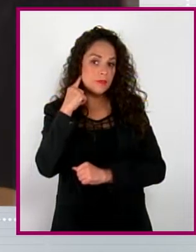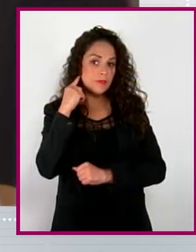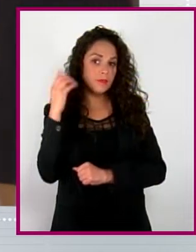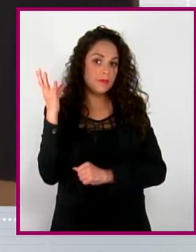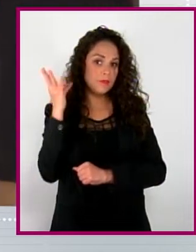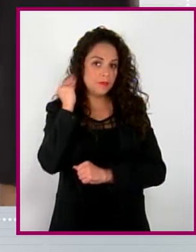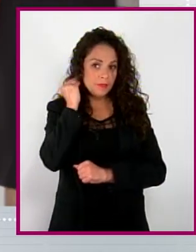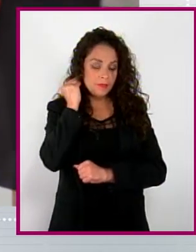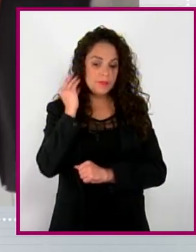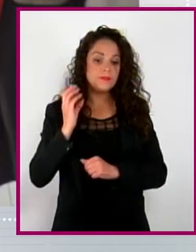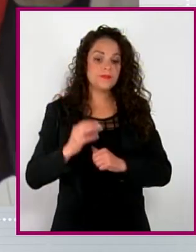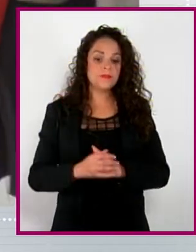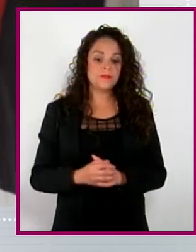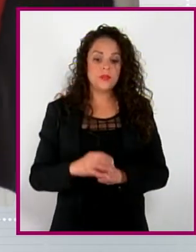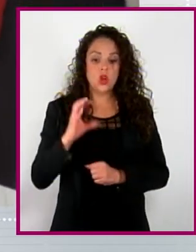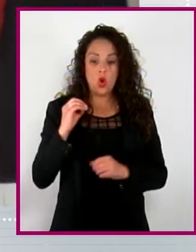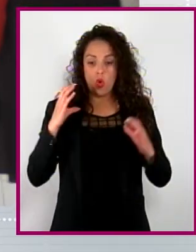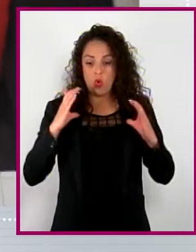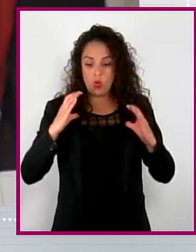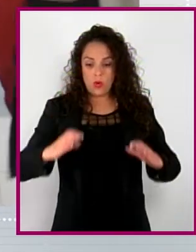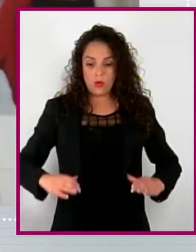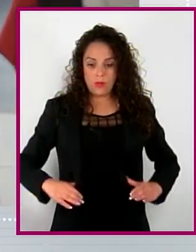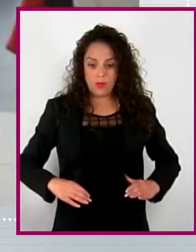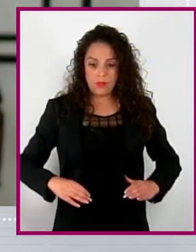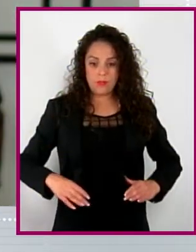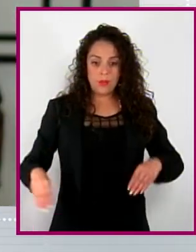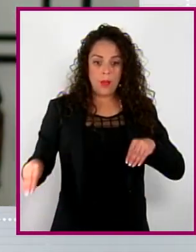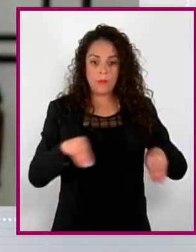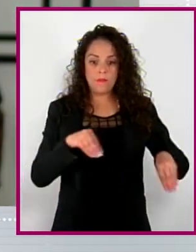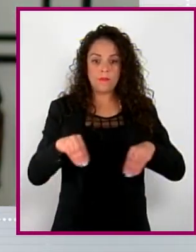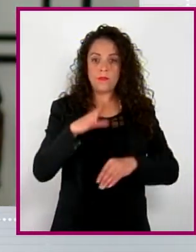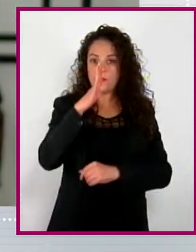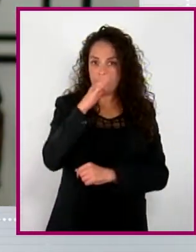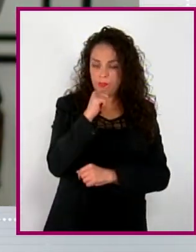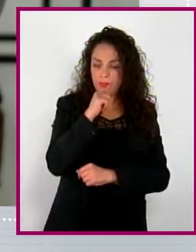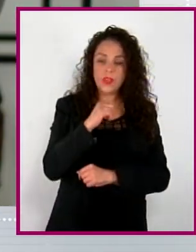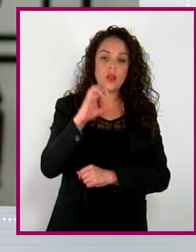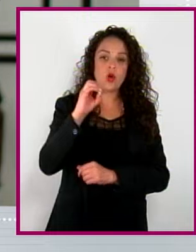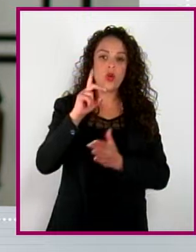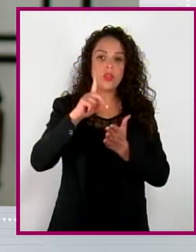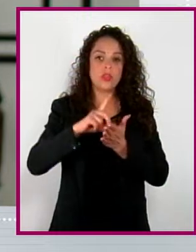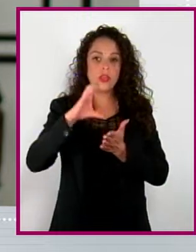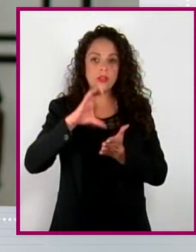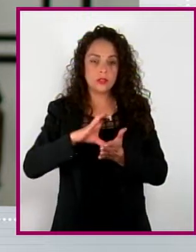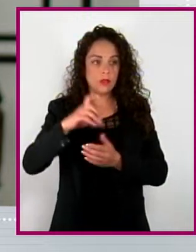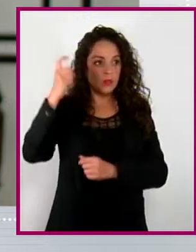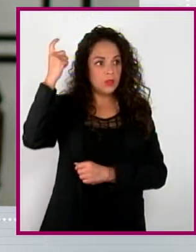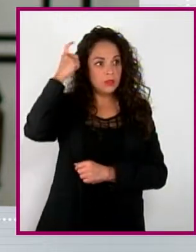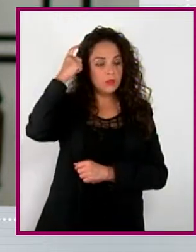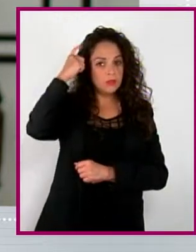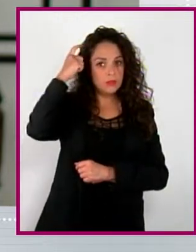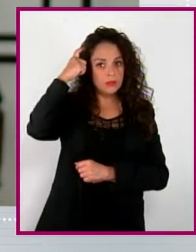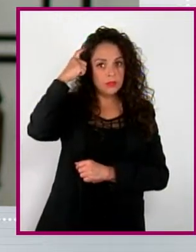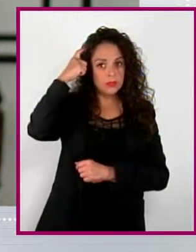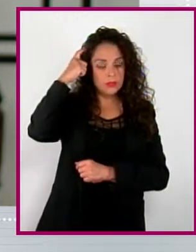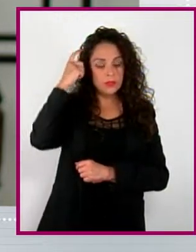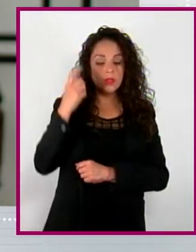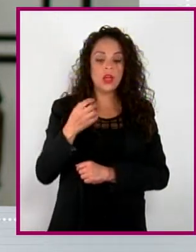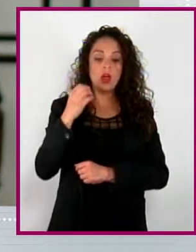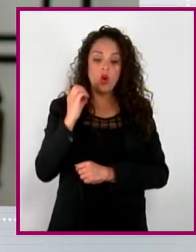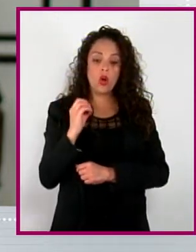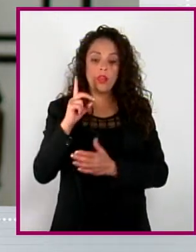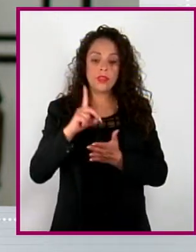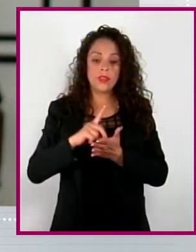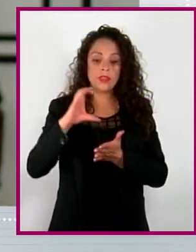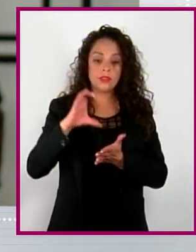la discapacidad física o motriz, la discapacidad intelectual y la